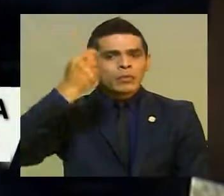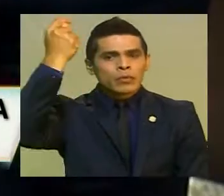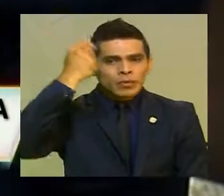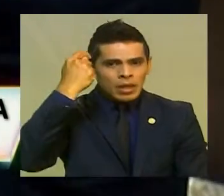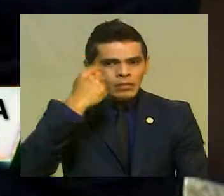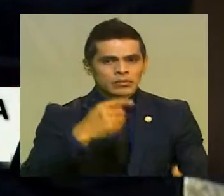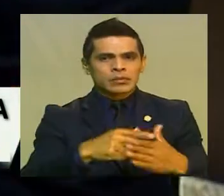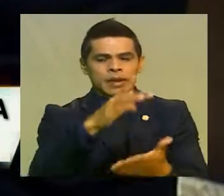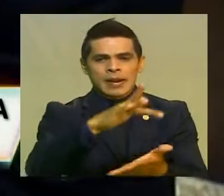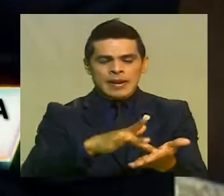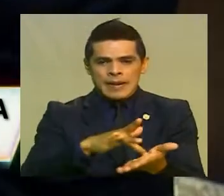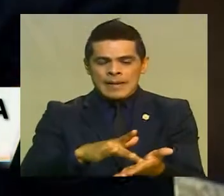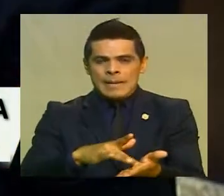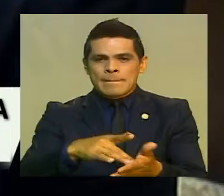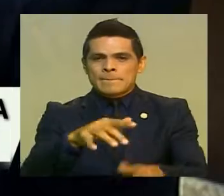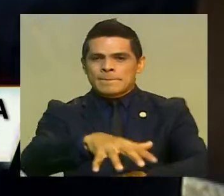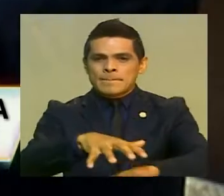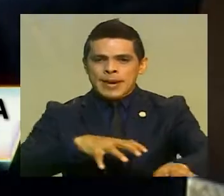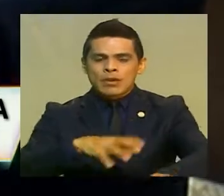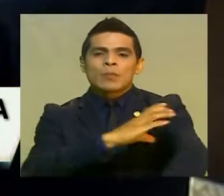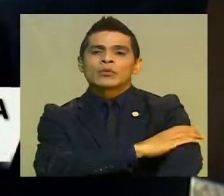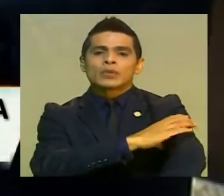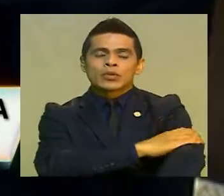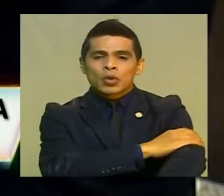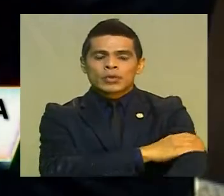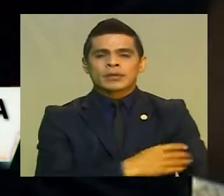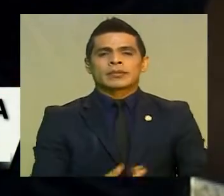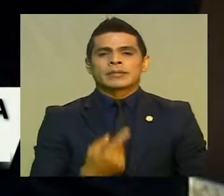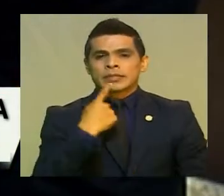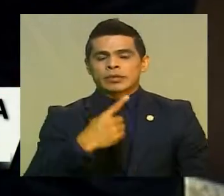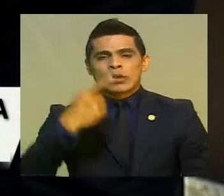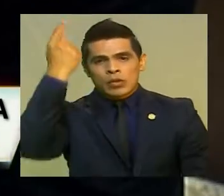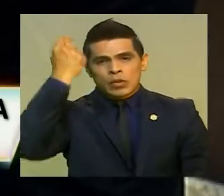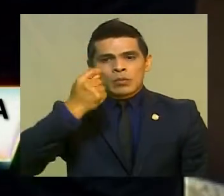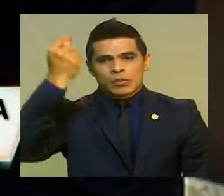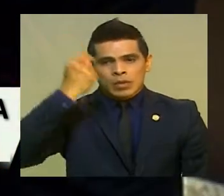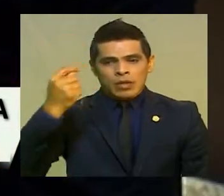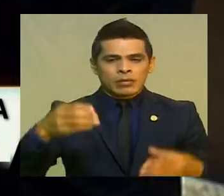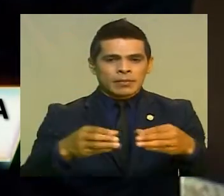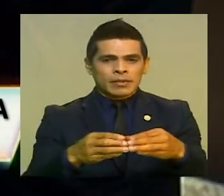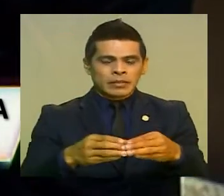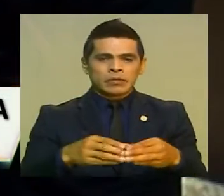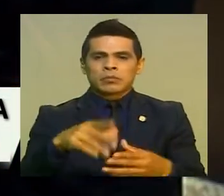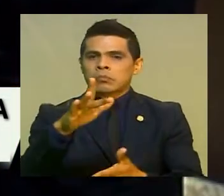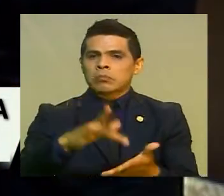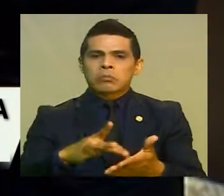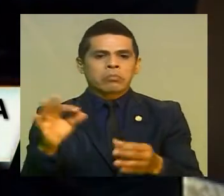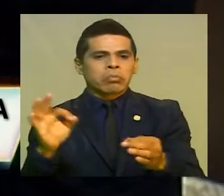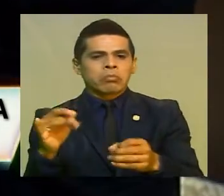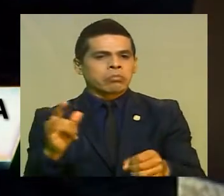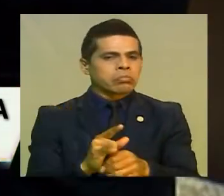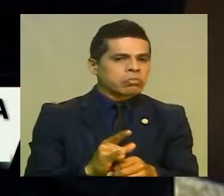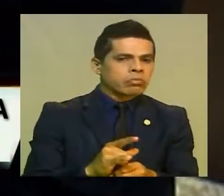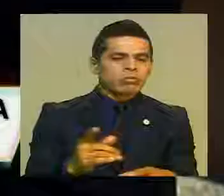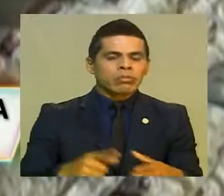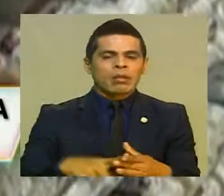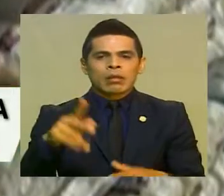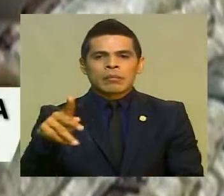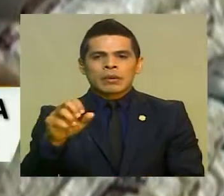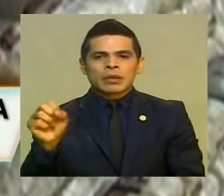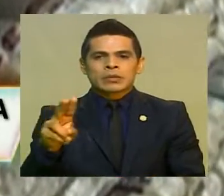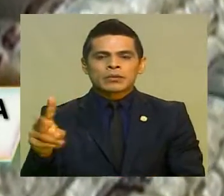parlamentarios la mayoría de mayoría opositora y donde la bancada de diputados del partido de gobierno estuvo ausente la plenaria del parlamento